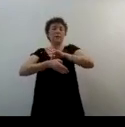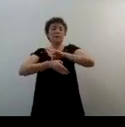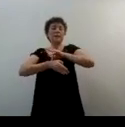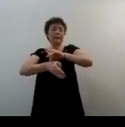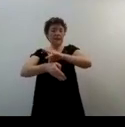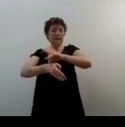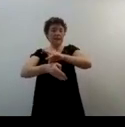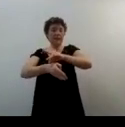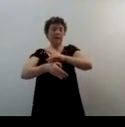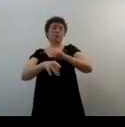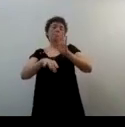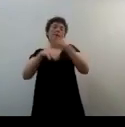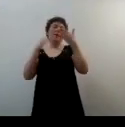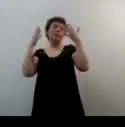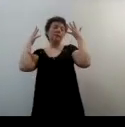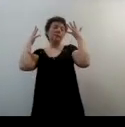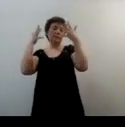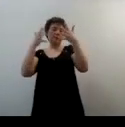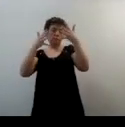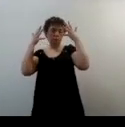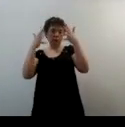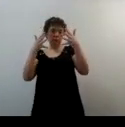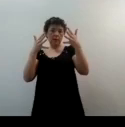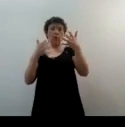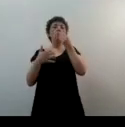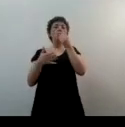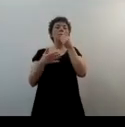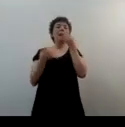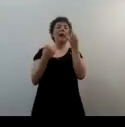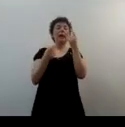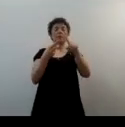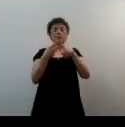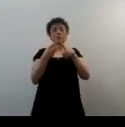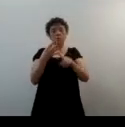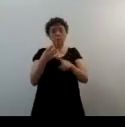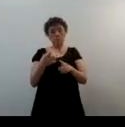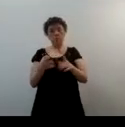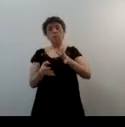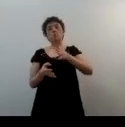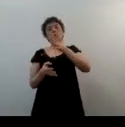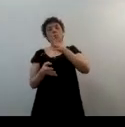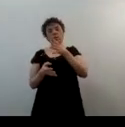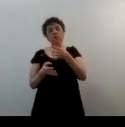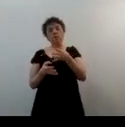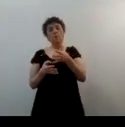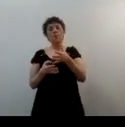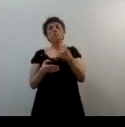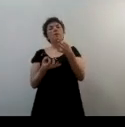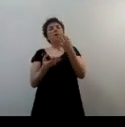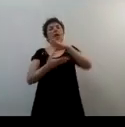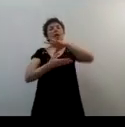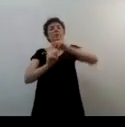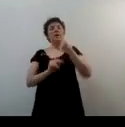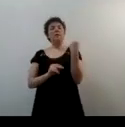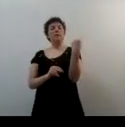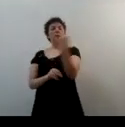o recomendaros cuándo tenéis que comer. Porque, claro, esto hay que adaptarlo a cada caso.